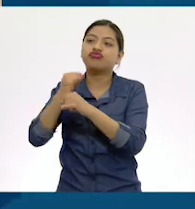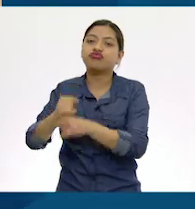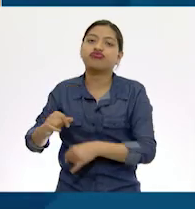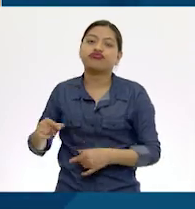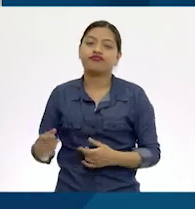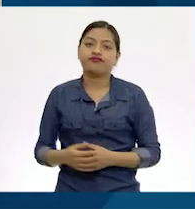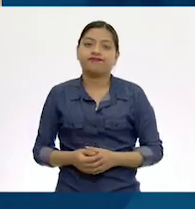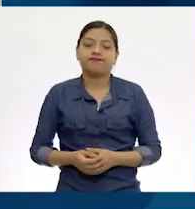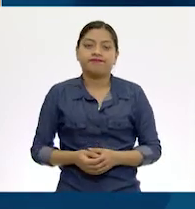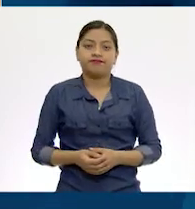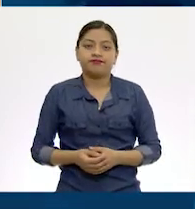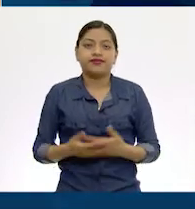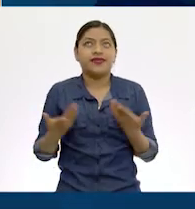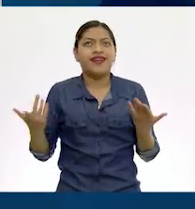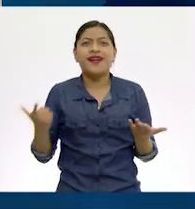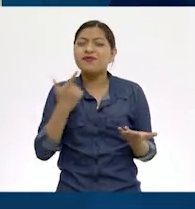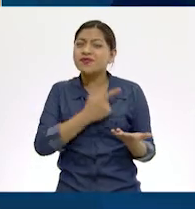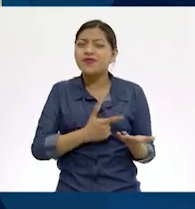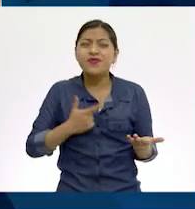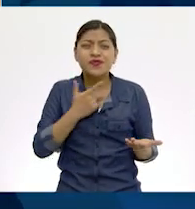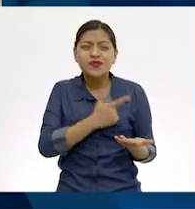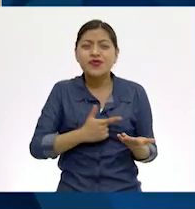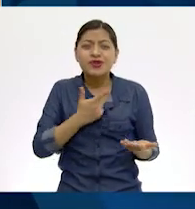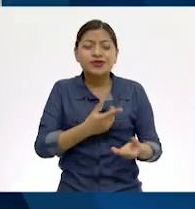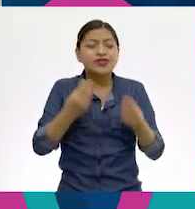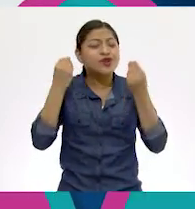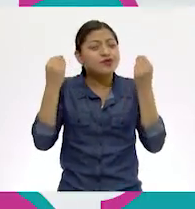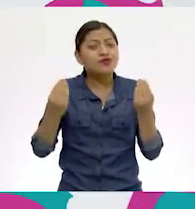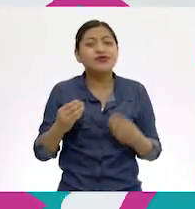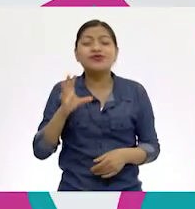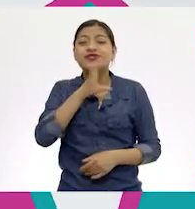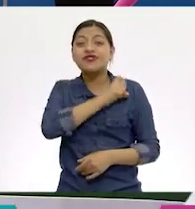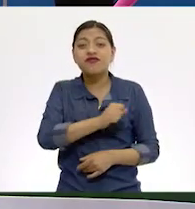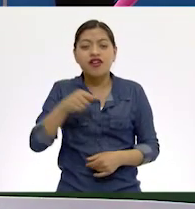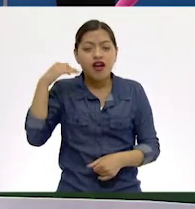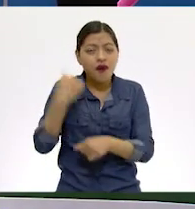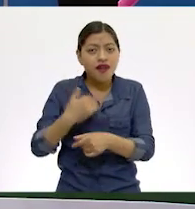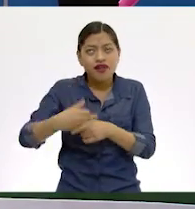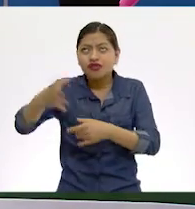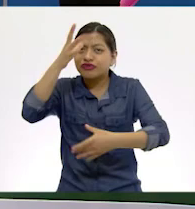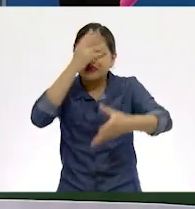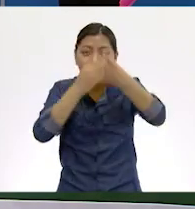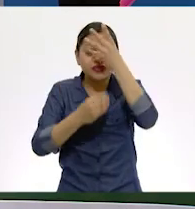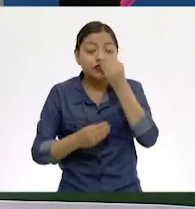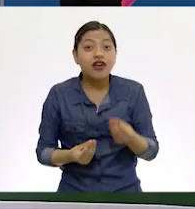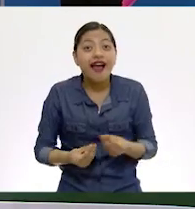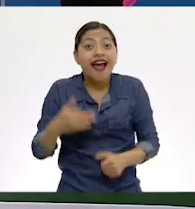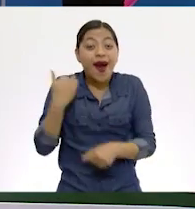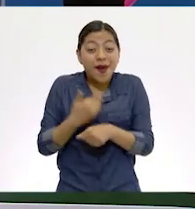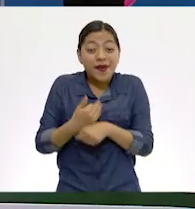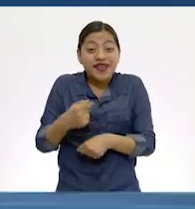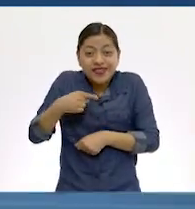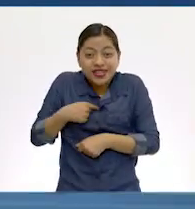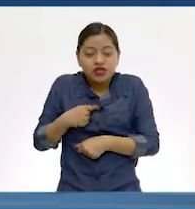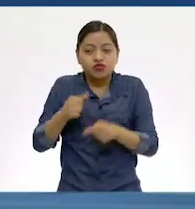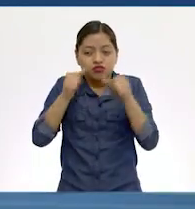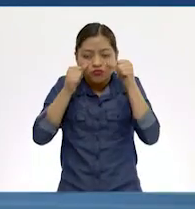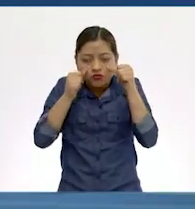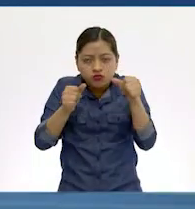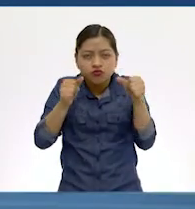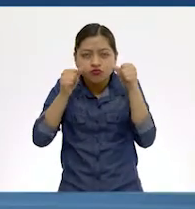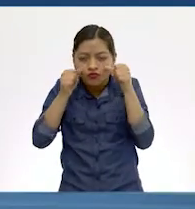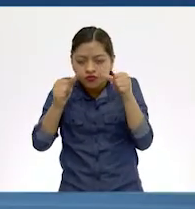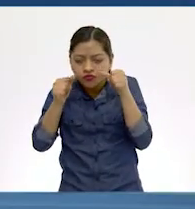¡Ay, maestro! ¡Me encanta! Hemos aprendido muchas cosas hoy. A partir de ahora, me voy a fijar en